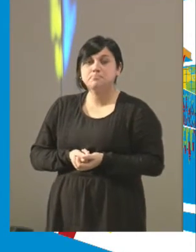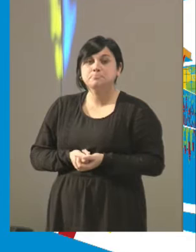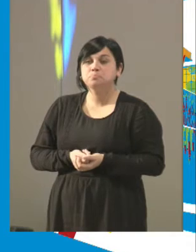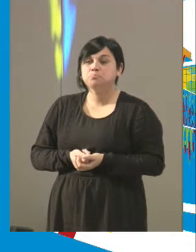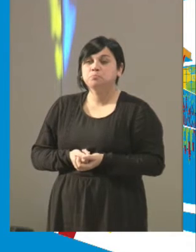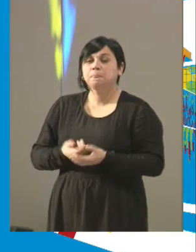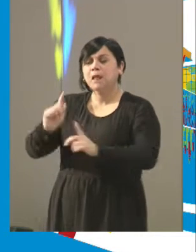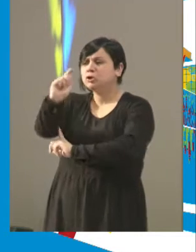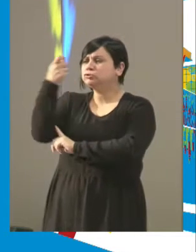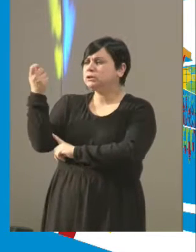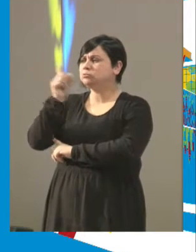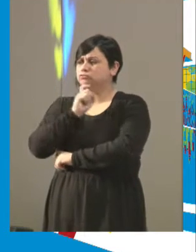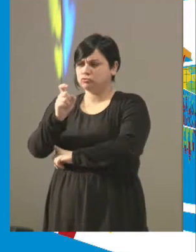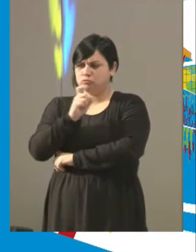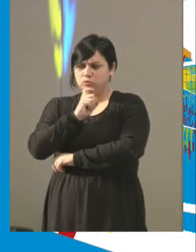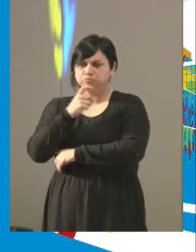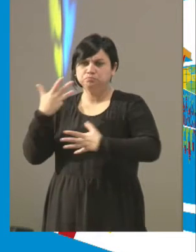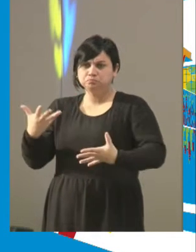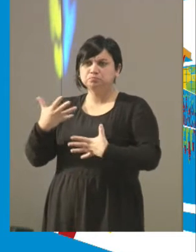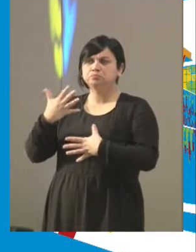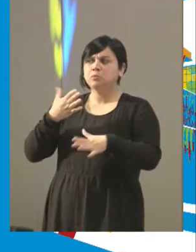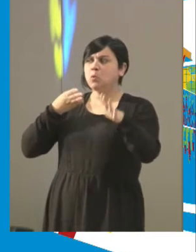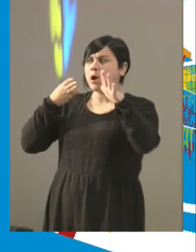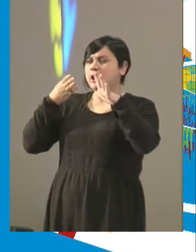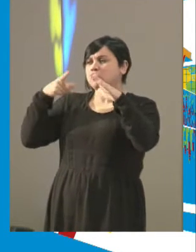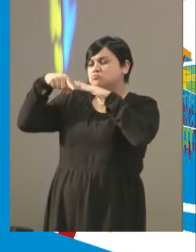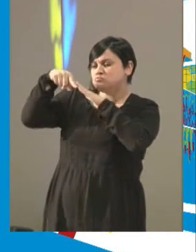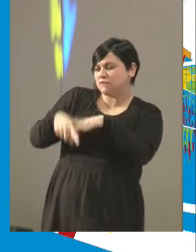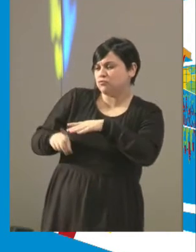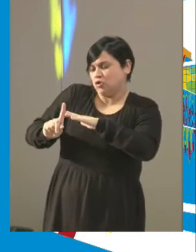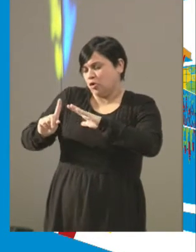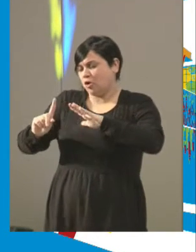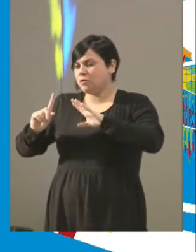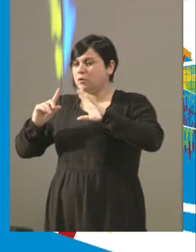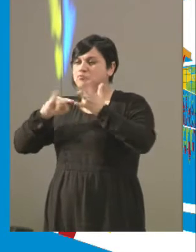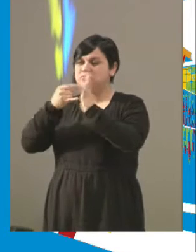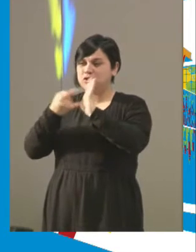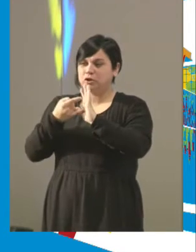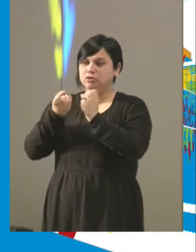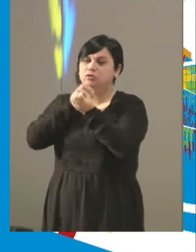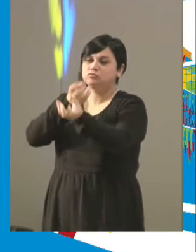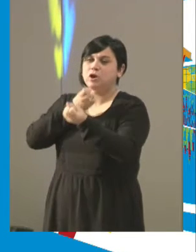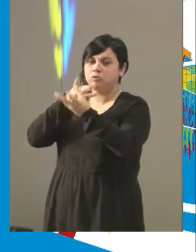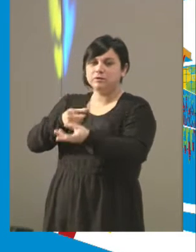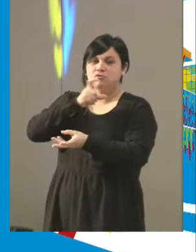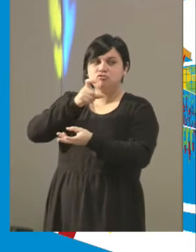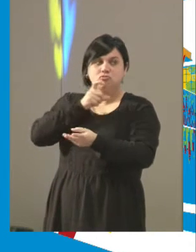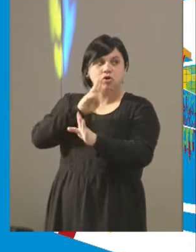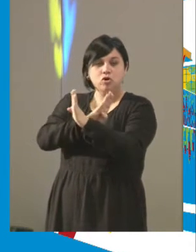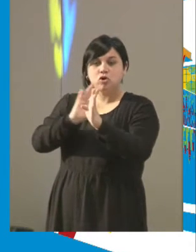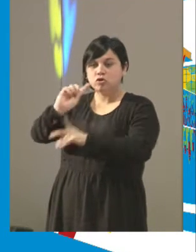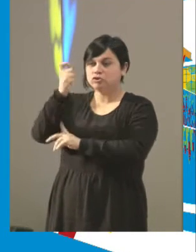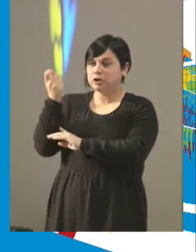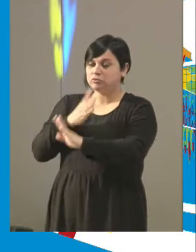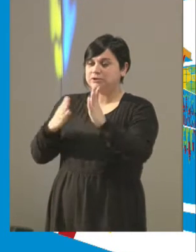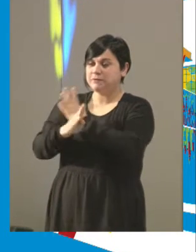¿Y esto cómo lo conseguimos? Pues de alguna manera, sin entrar demasiado, y empiezo ya a introducir un poco lo que es el proyecto que os voy a comentar, lo conseguimos a través de una